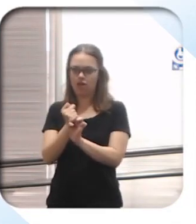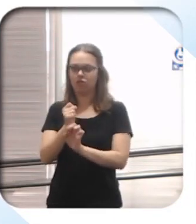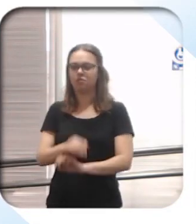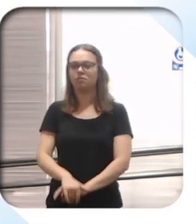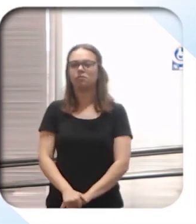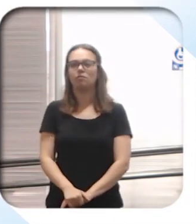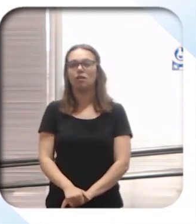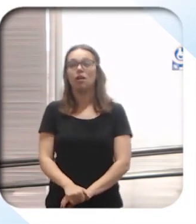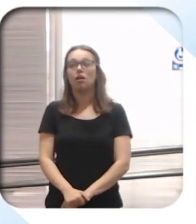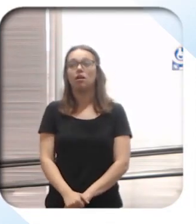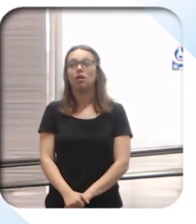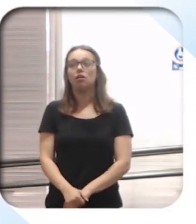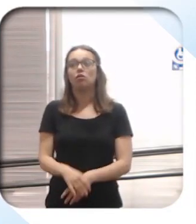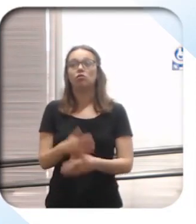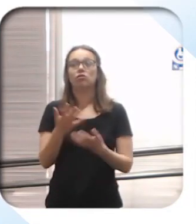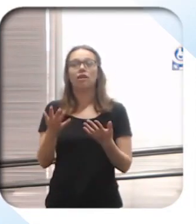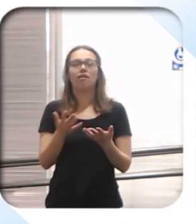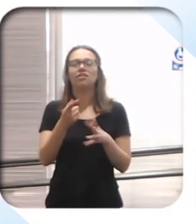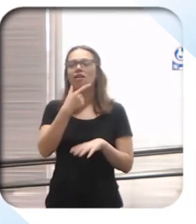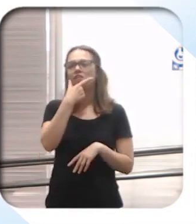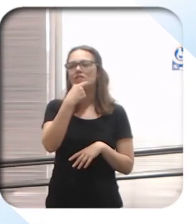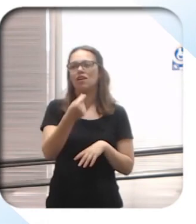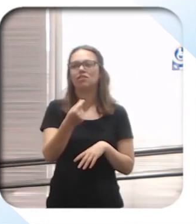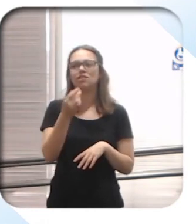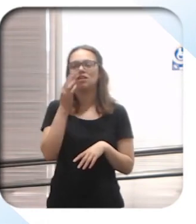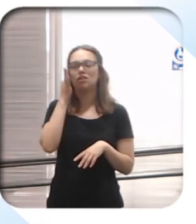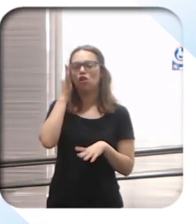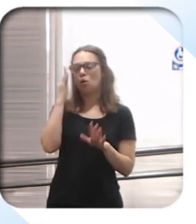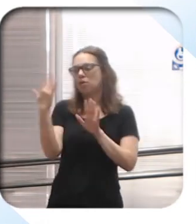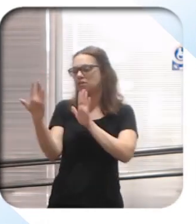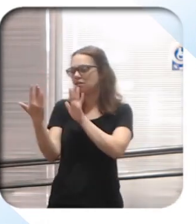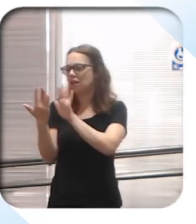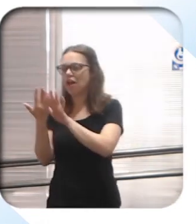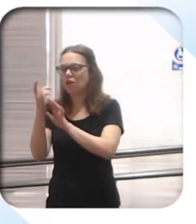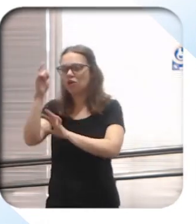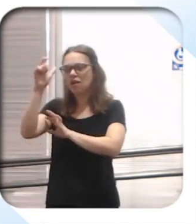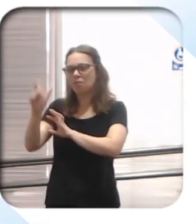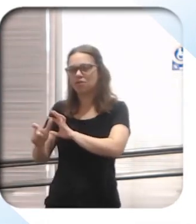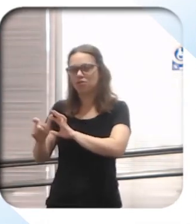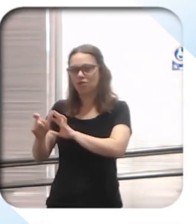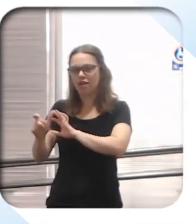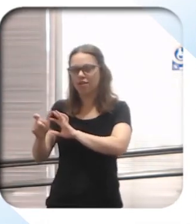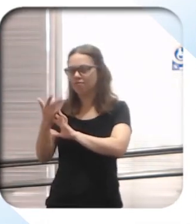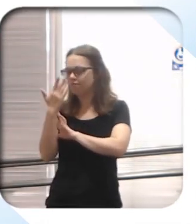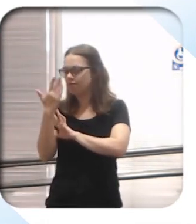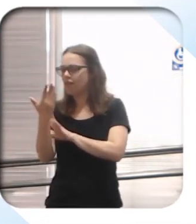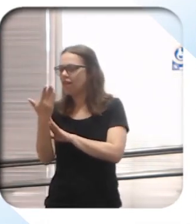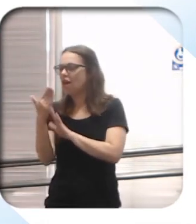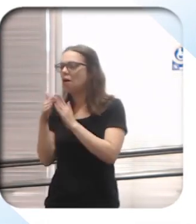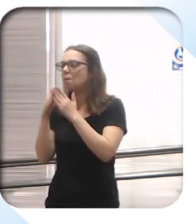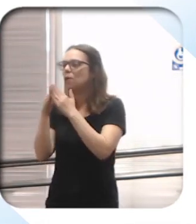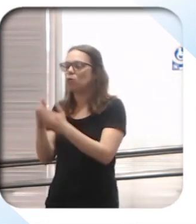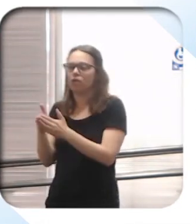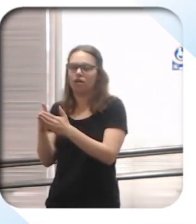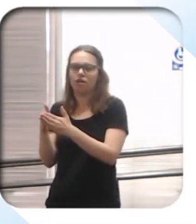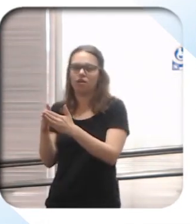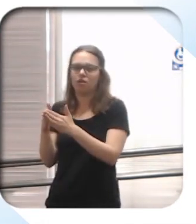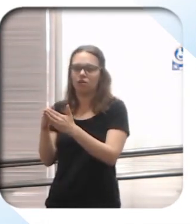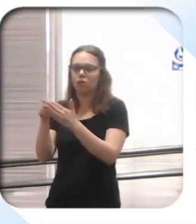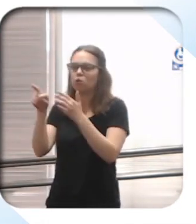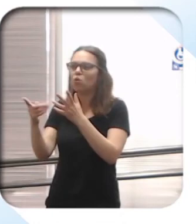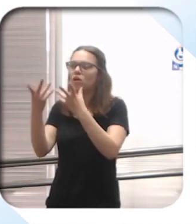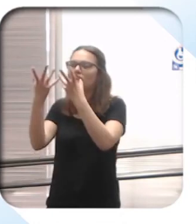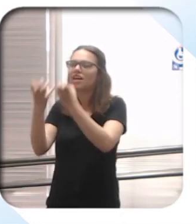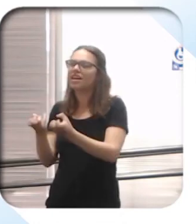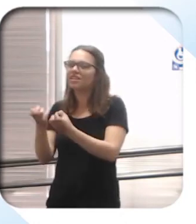Entonces, muchas veces es tan sencillo como acercarnos a la persona que tenemos enfrente y preguntarle cuáles son